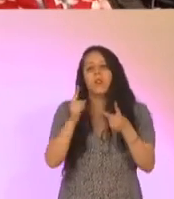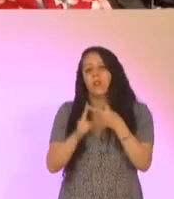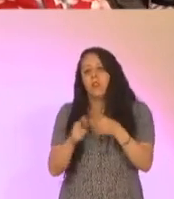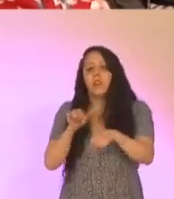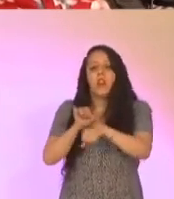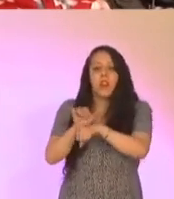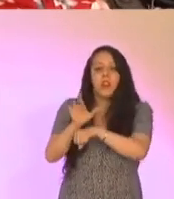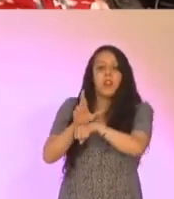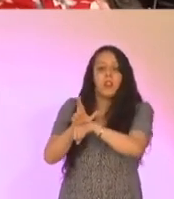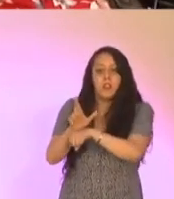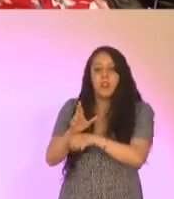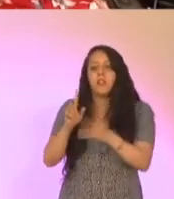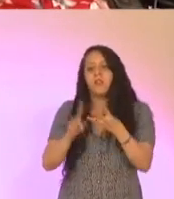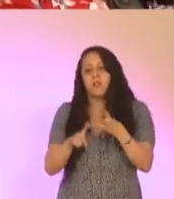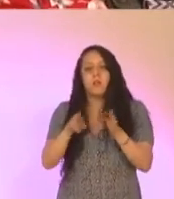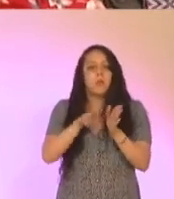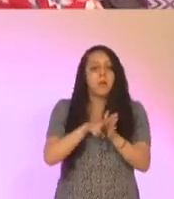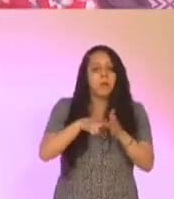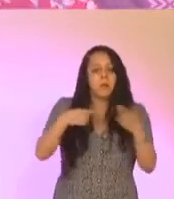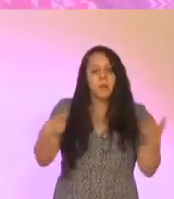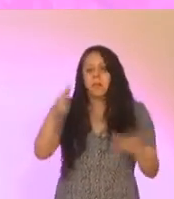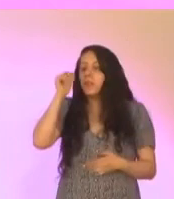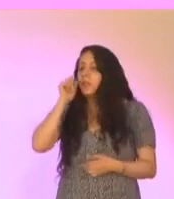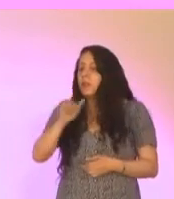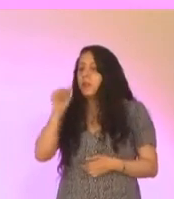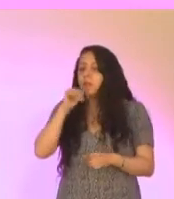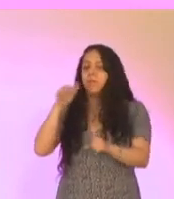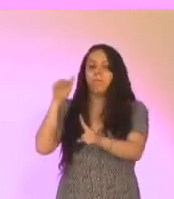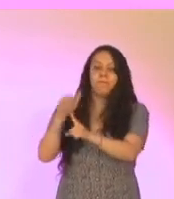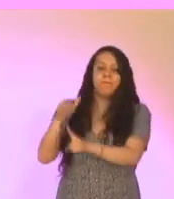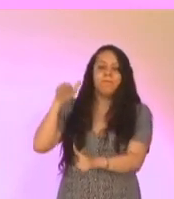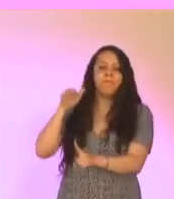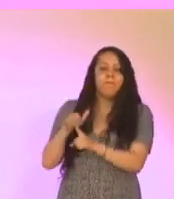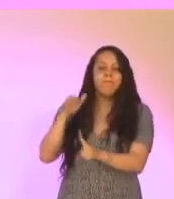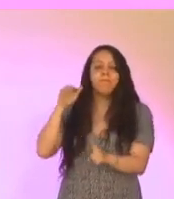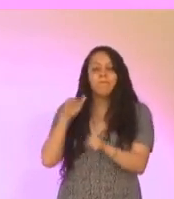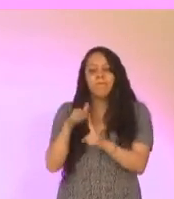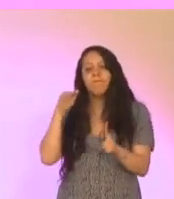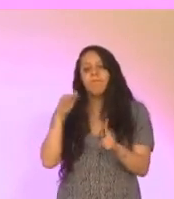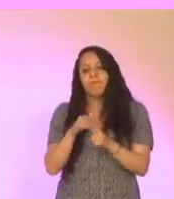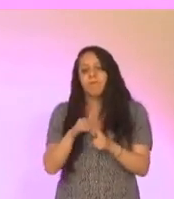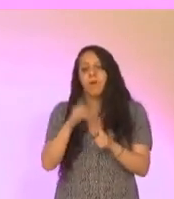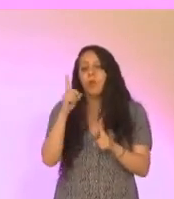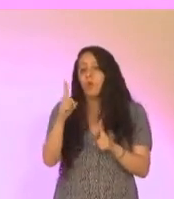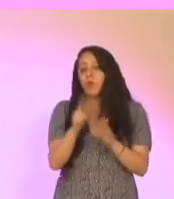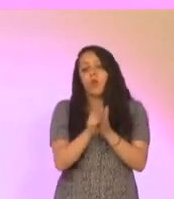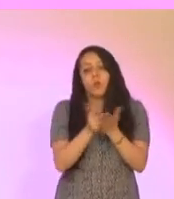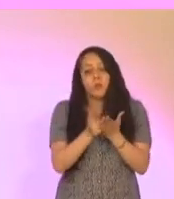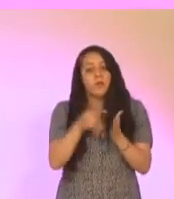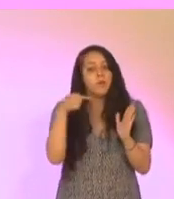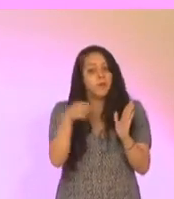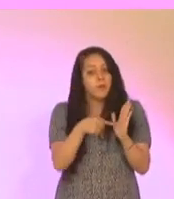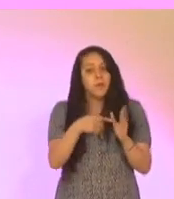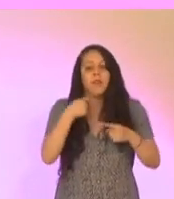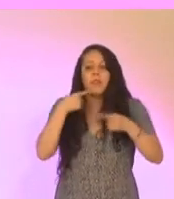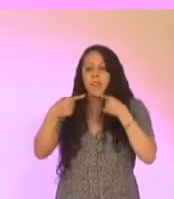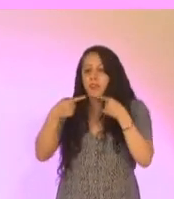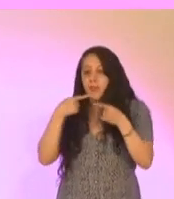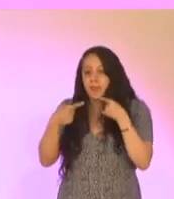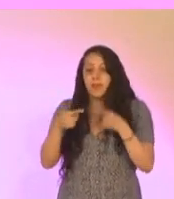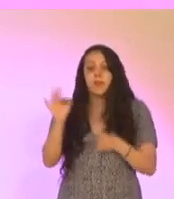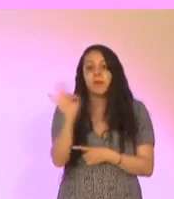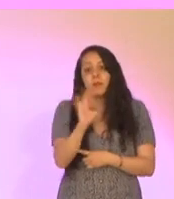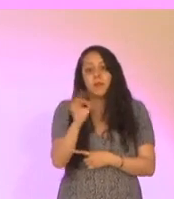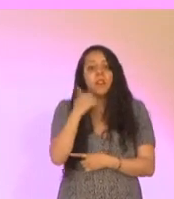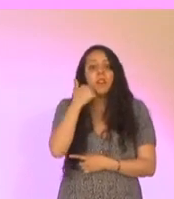estábamos fría y eso es la verdad no es decir cada texto que salía eran discusiones era hablar con los autores